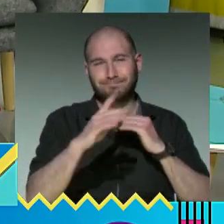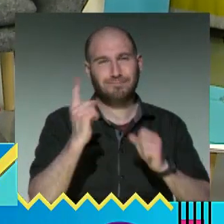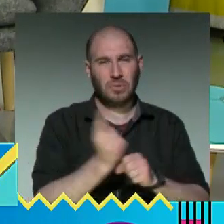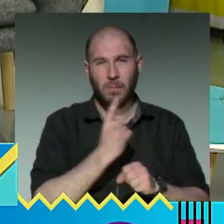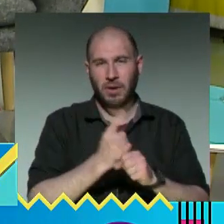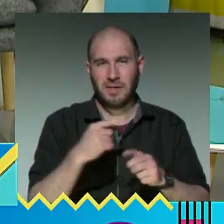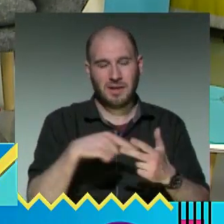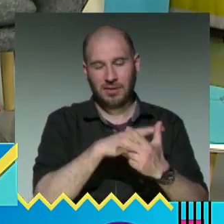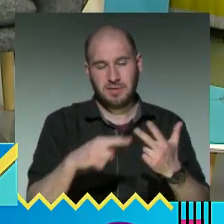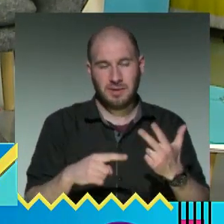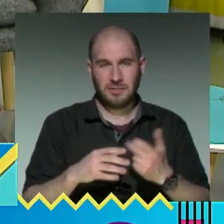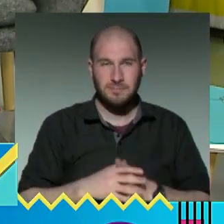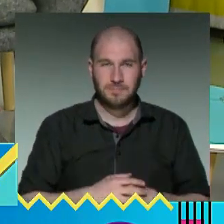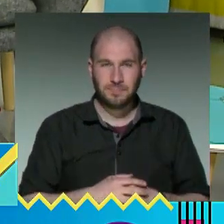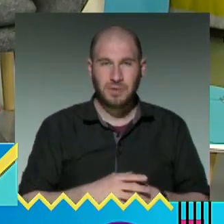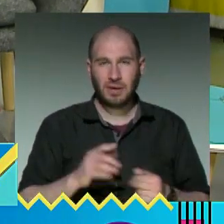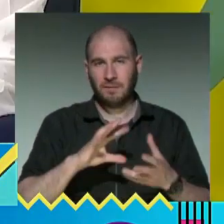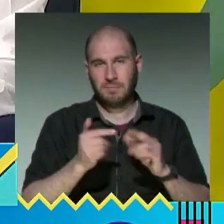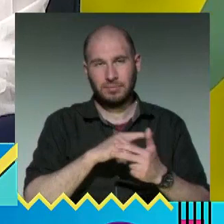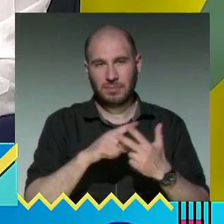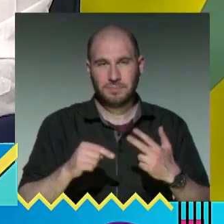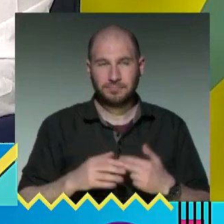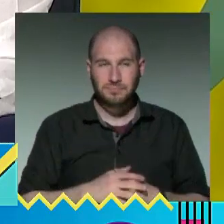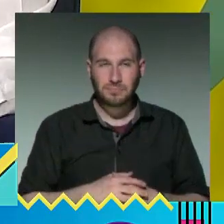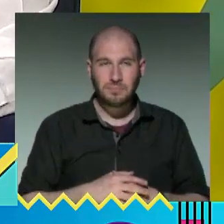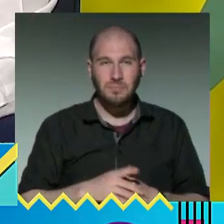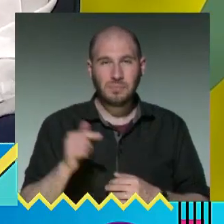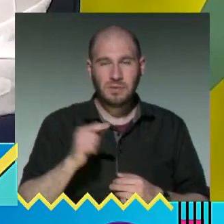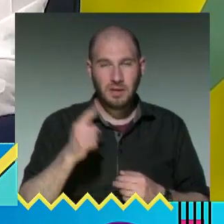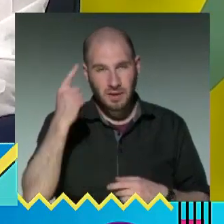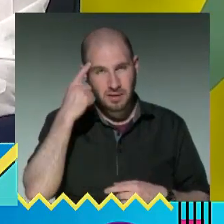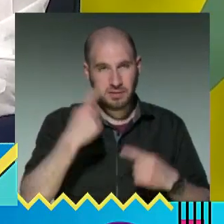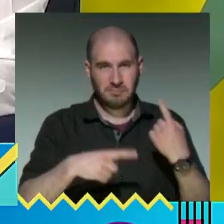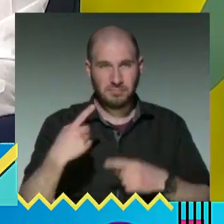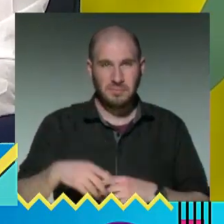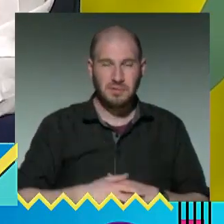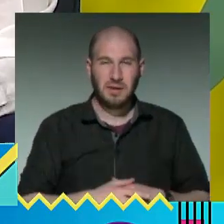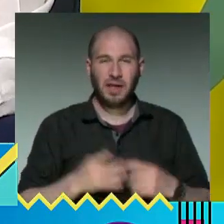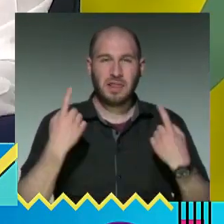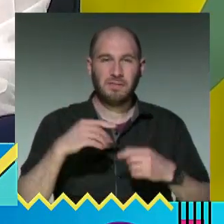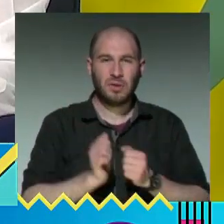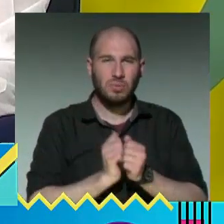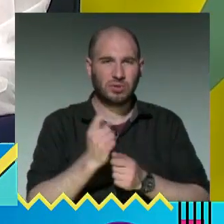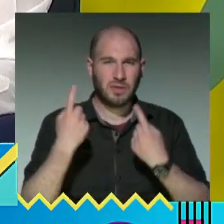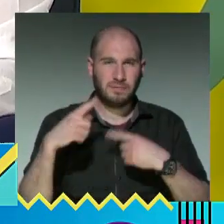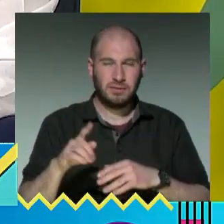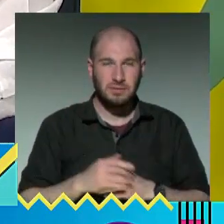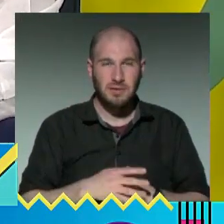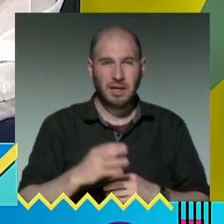estas 3 dimensiones. Hay paradigmas distintos a lo productivista, que es